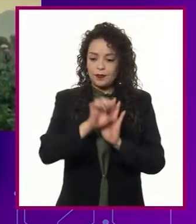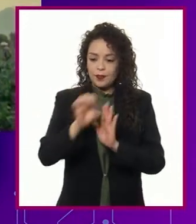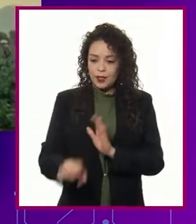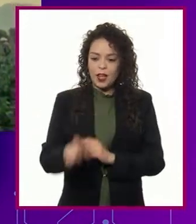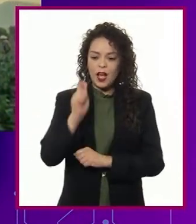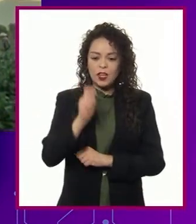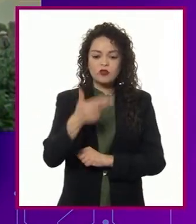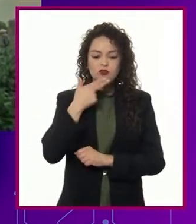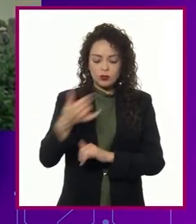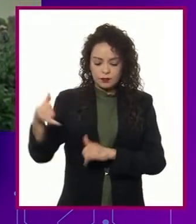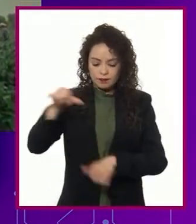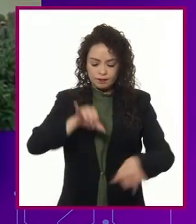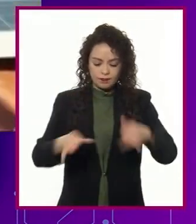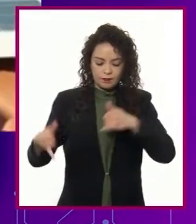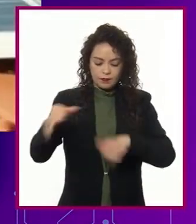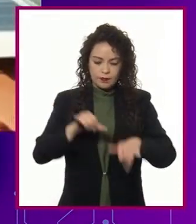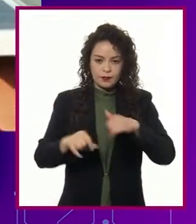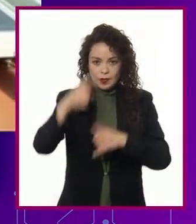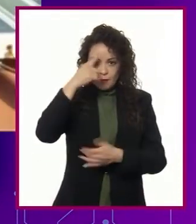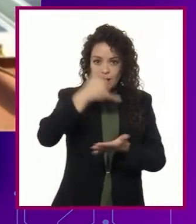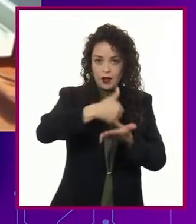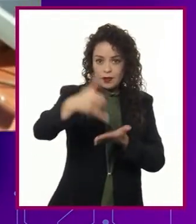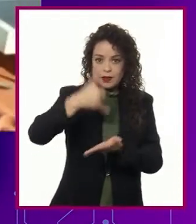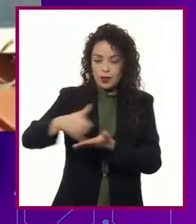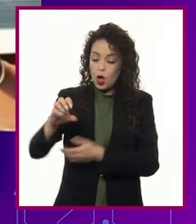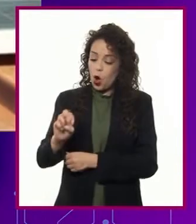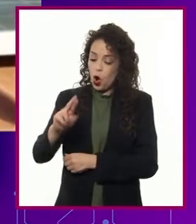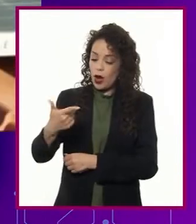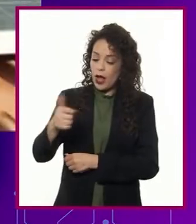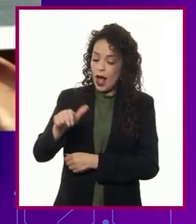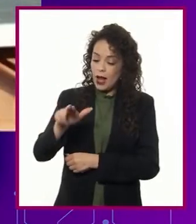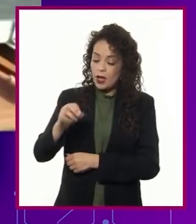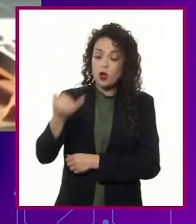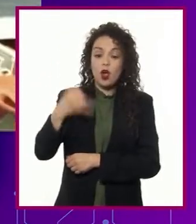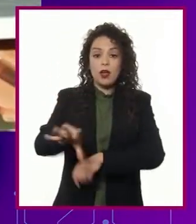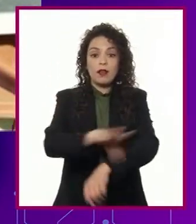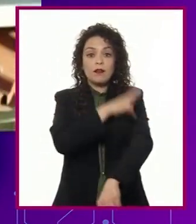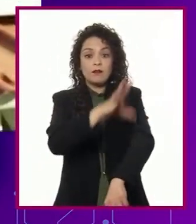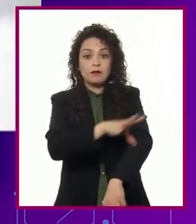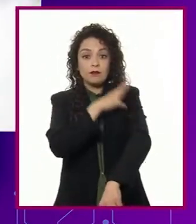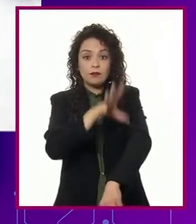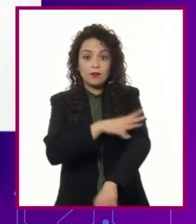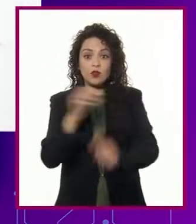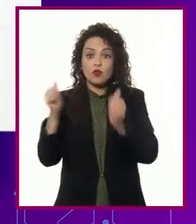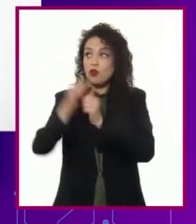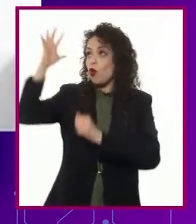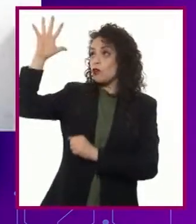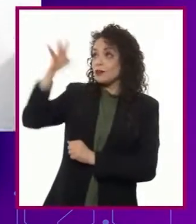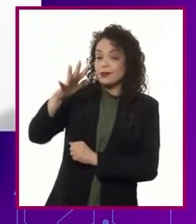plaguicidas orgánicos en la agricultura y de energías renovables en las industrias.